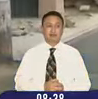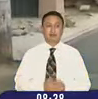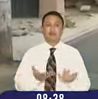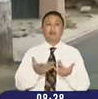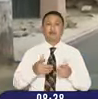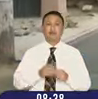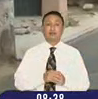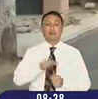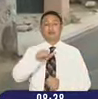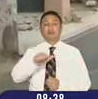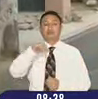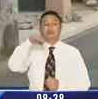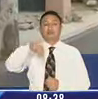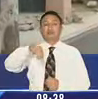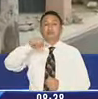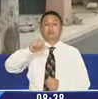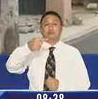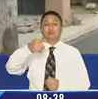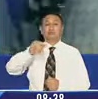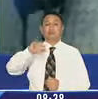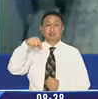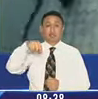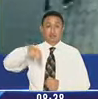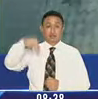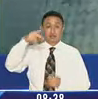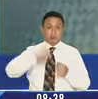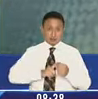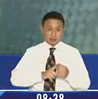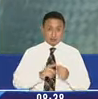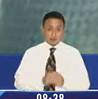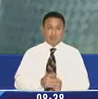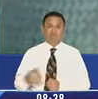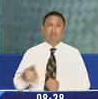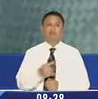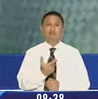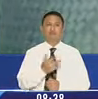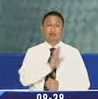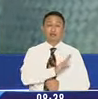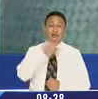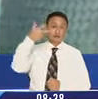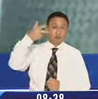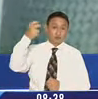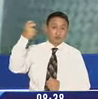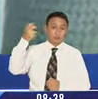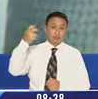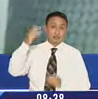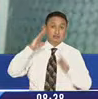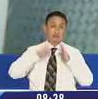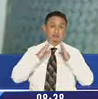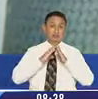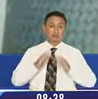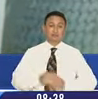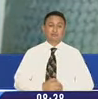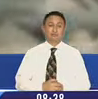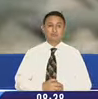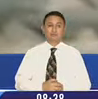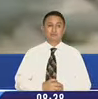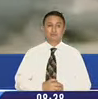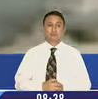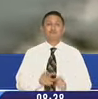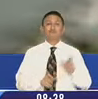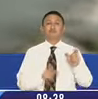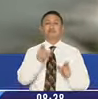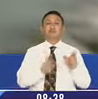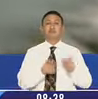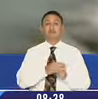en el sector de Amagasí del Inca, al norte de Quito. El hecho quedó registrado en la cámara de seguridad de una vivienda aledaña. Los